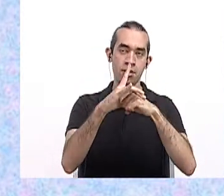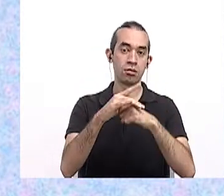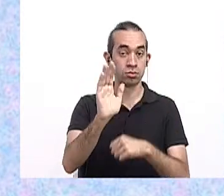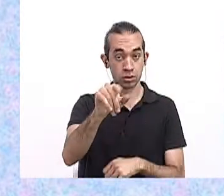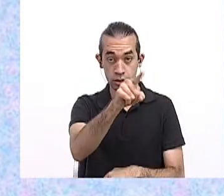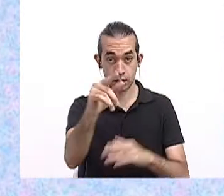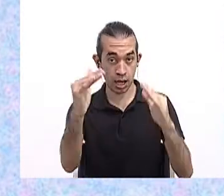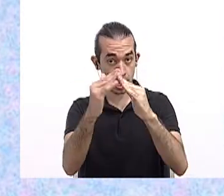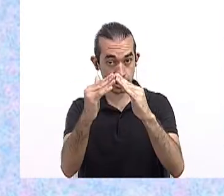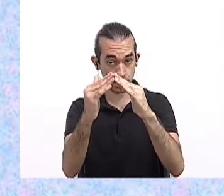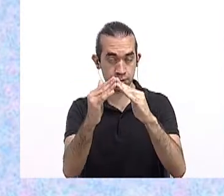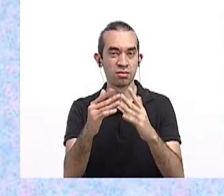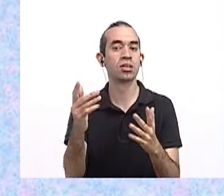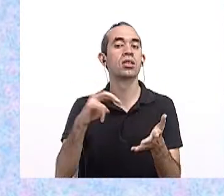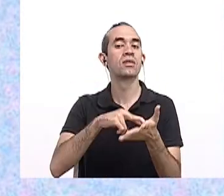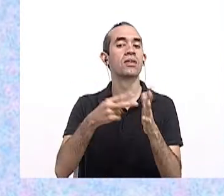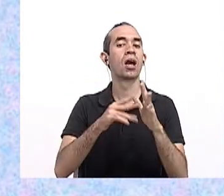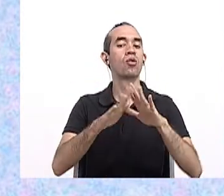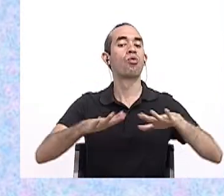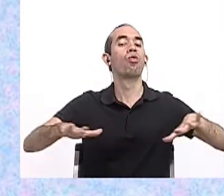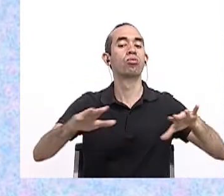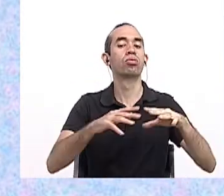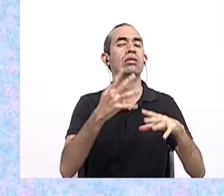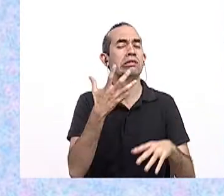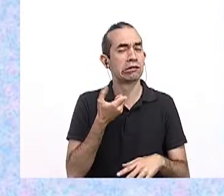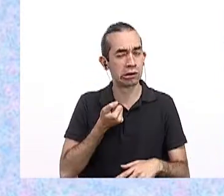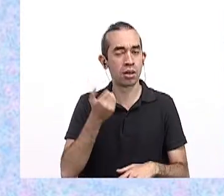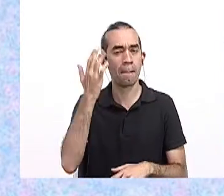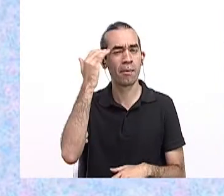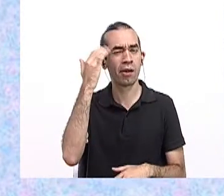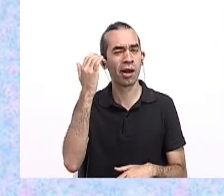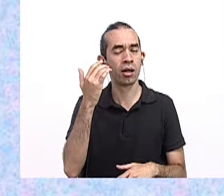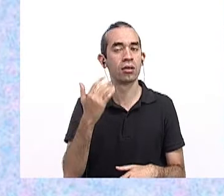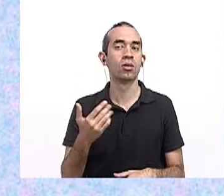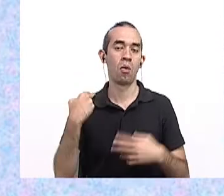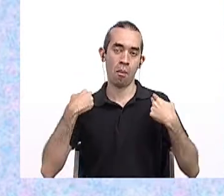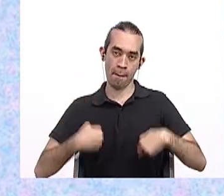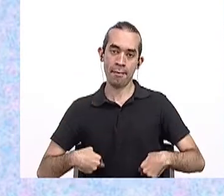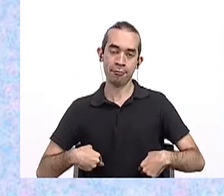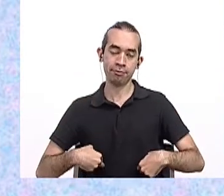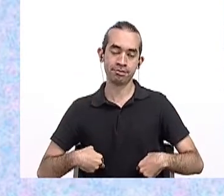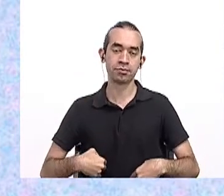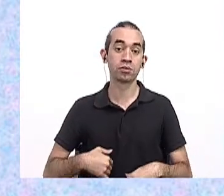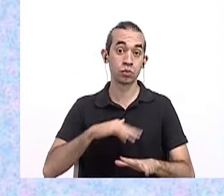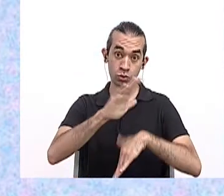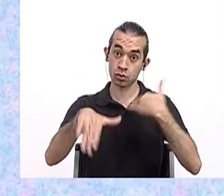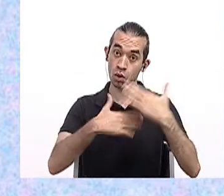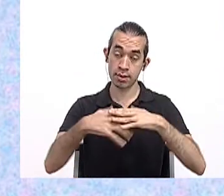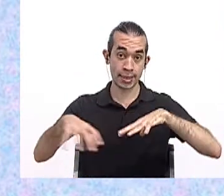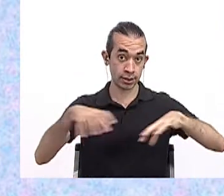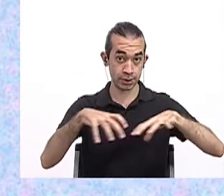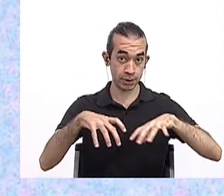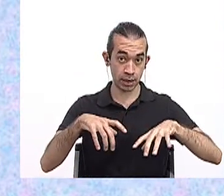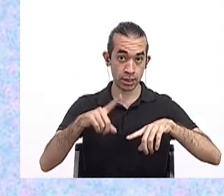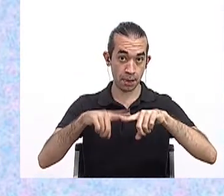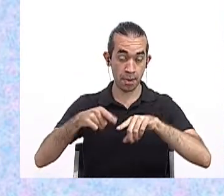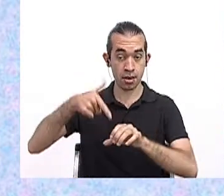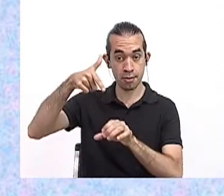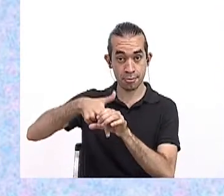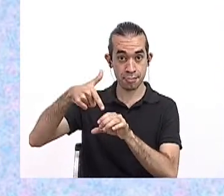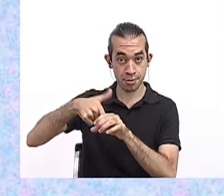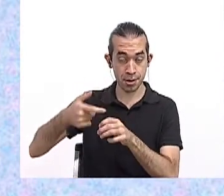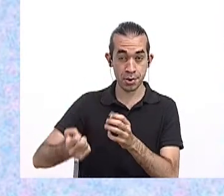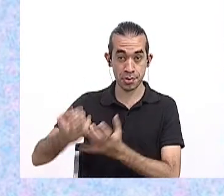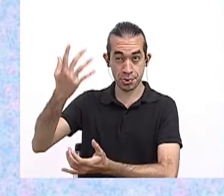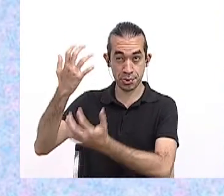es que la acidificación oceánica actual el resultado de la acción humana porque todas las actividades que dependen de la quema de combustibles fósiles